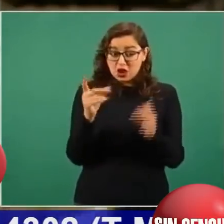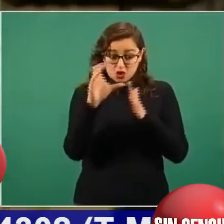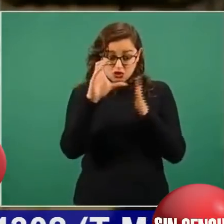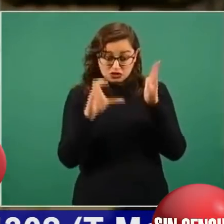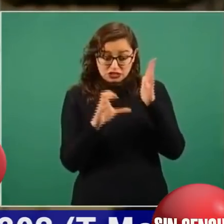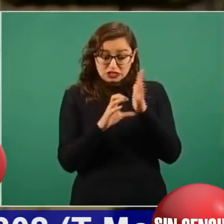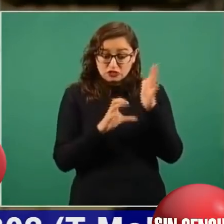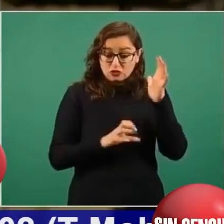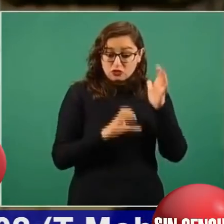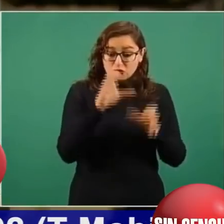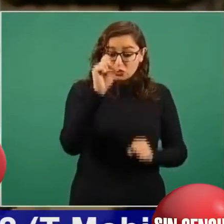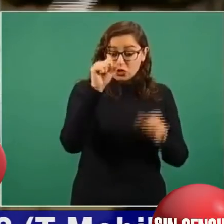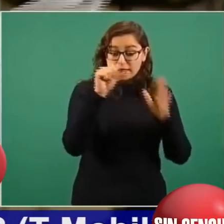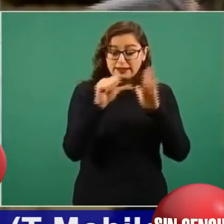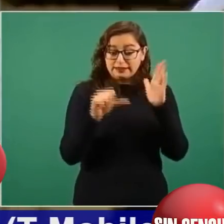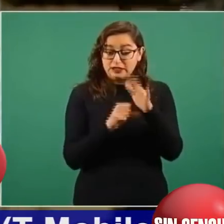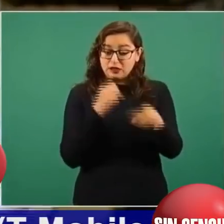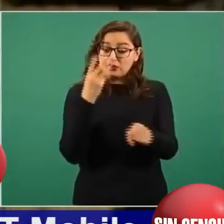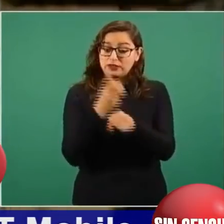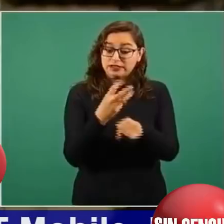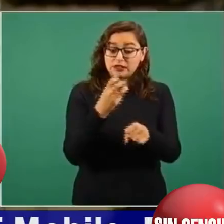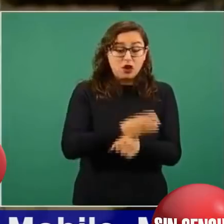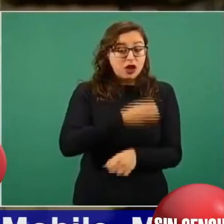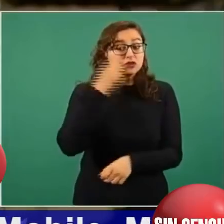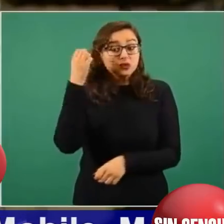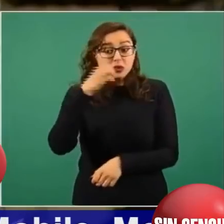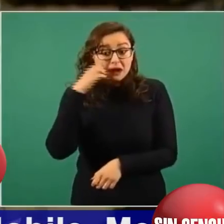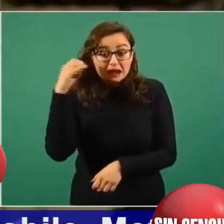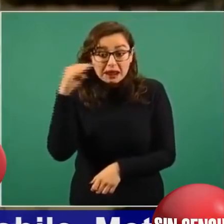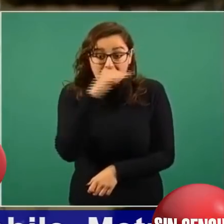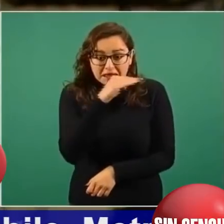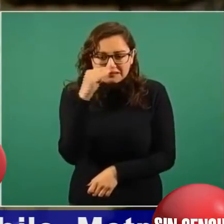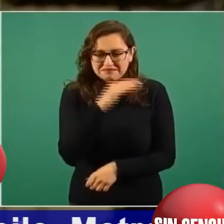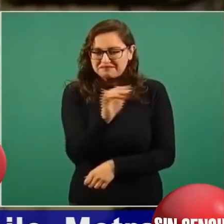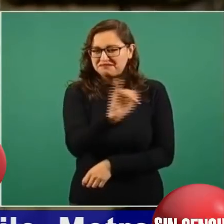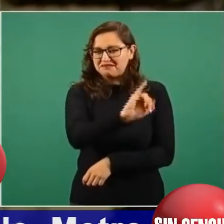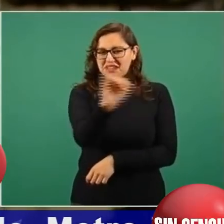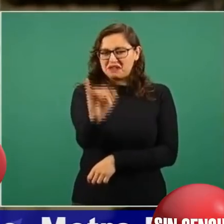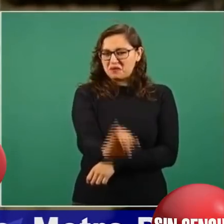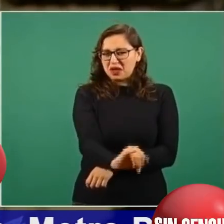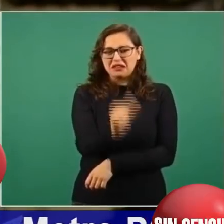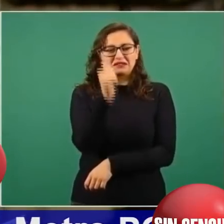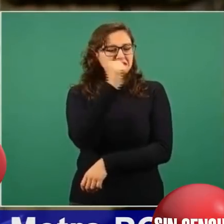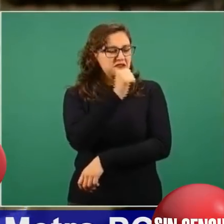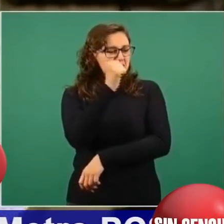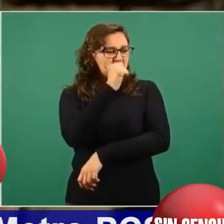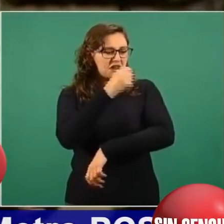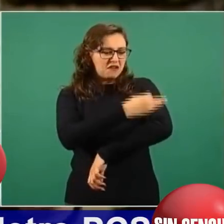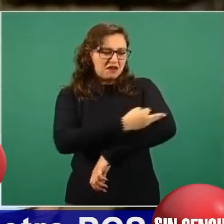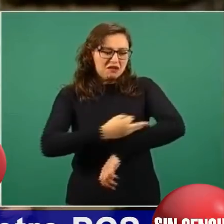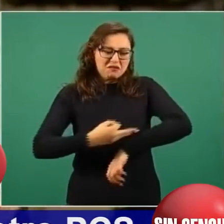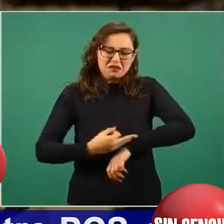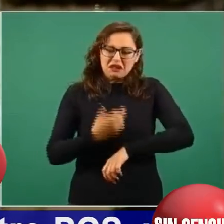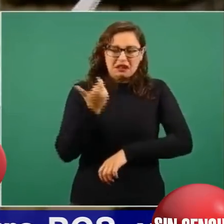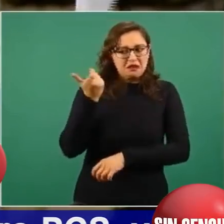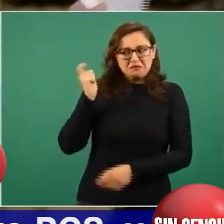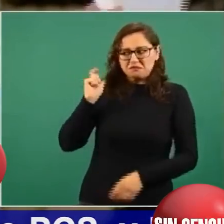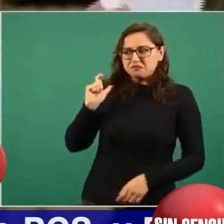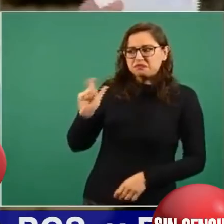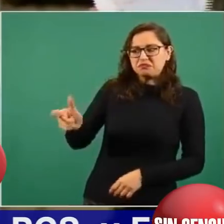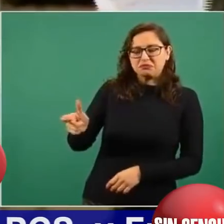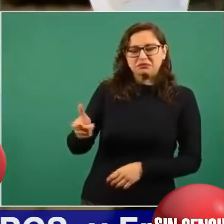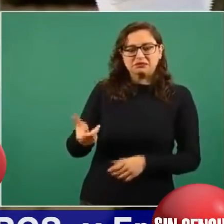escuelas. Se tenía que acudir a la cooperación de las familias. situaciones en las cuales no